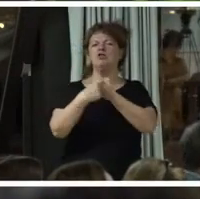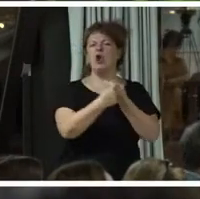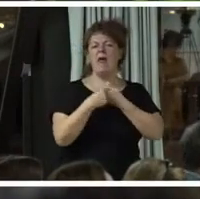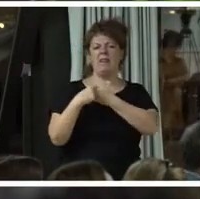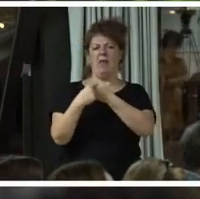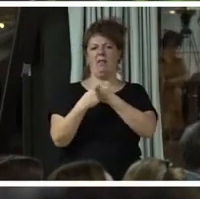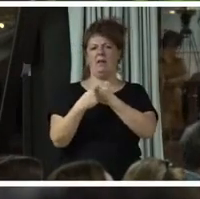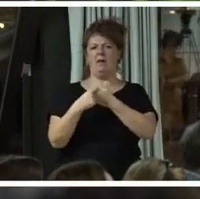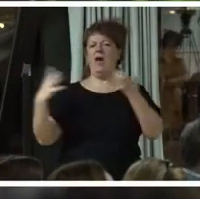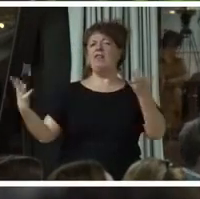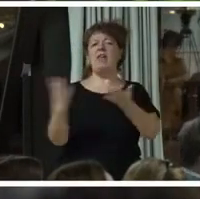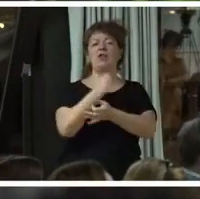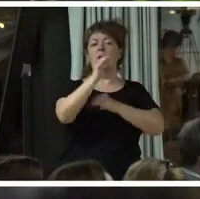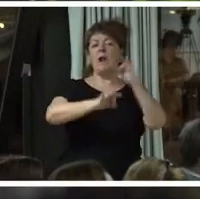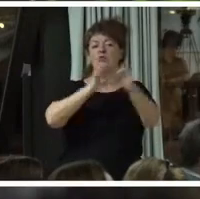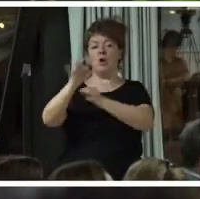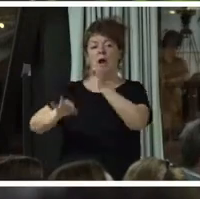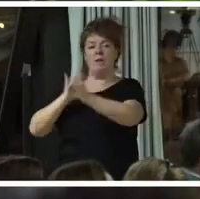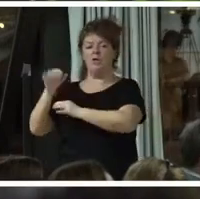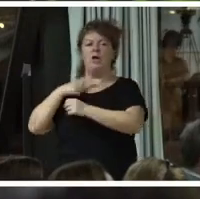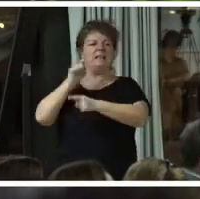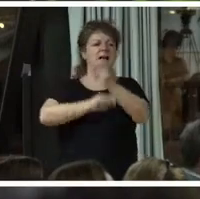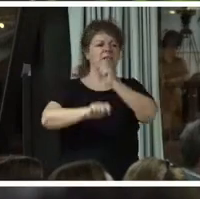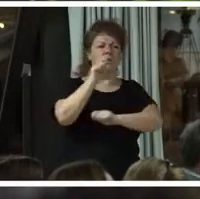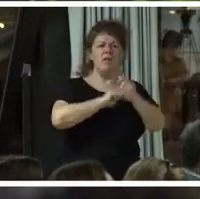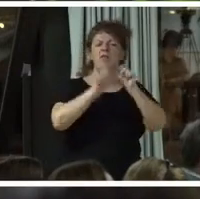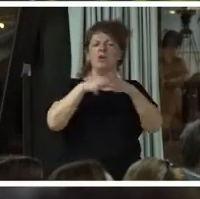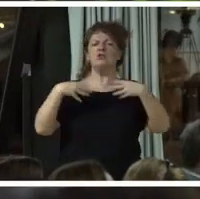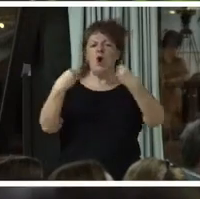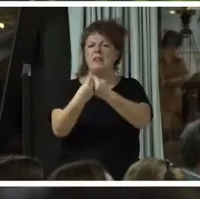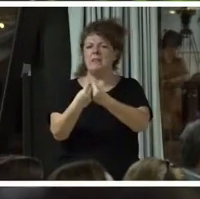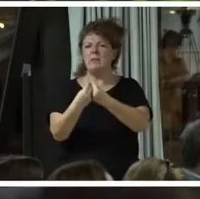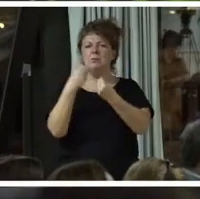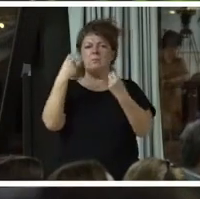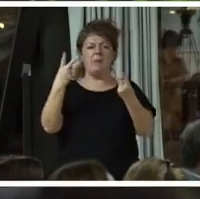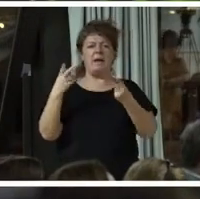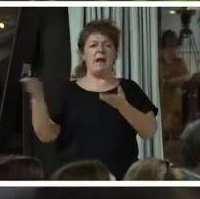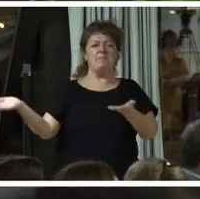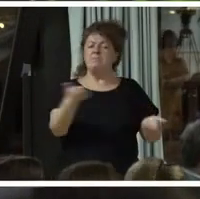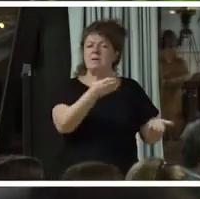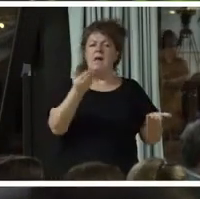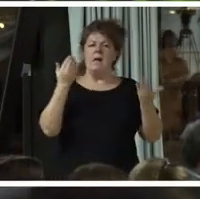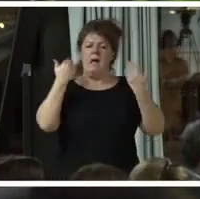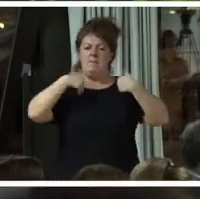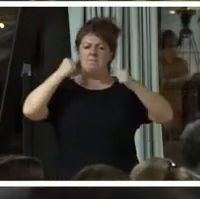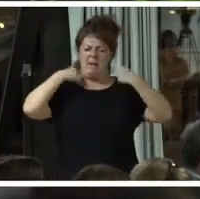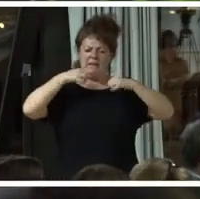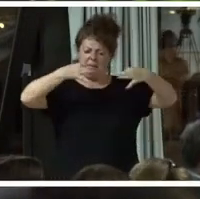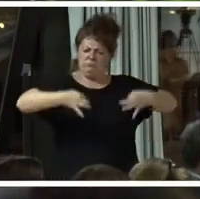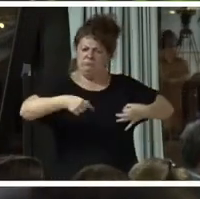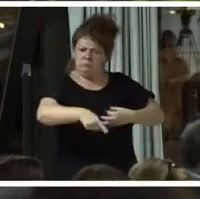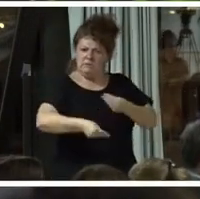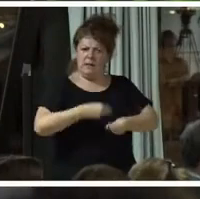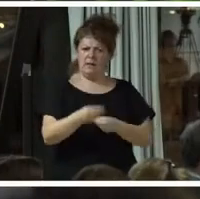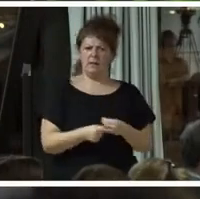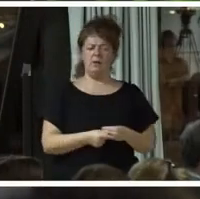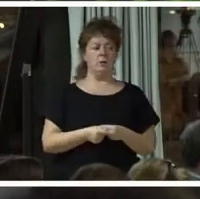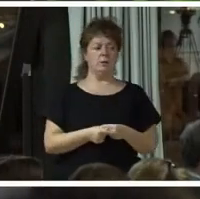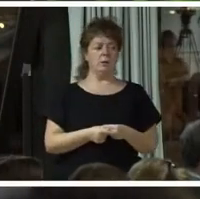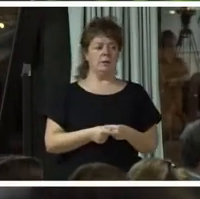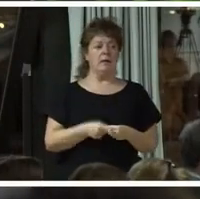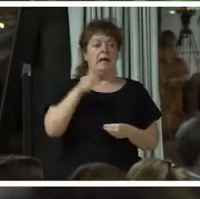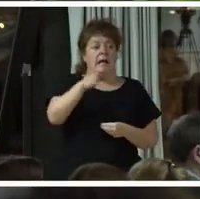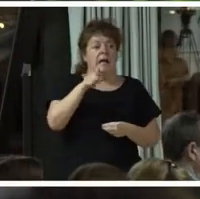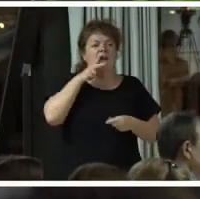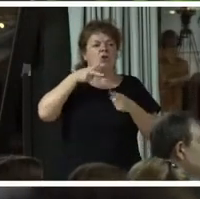de de todas las organizaciones asociaciones colectivos para llevarlo a la práctica y Y bueno pues consideramos que